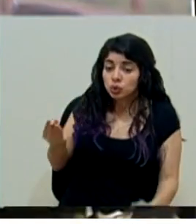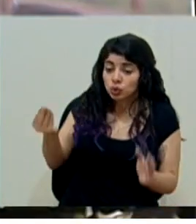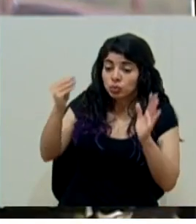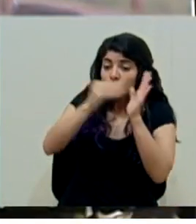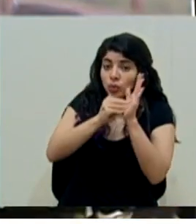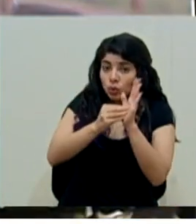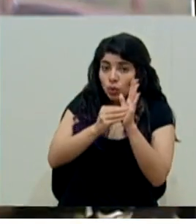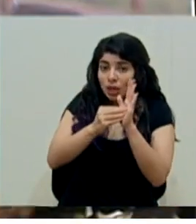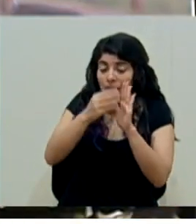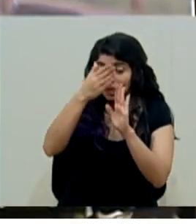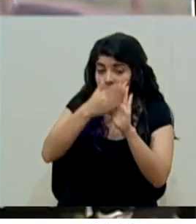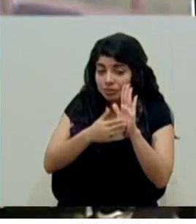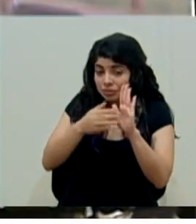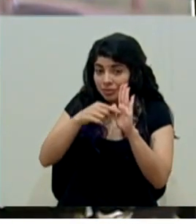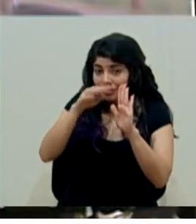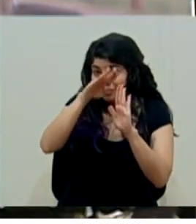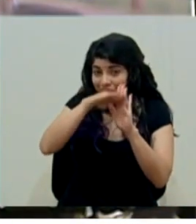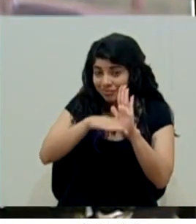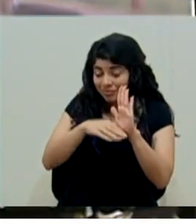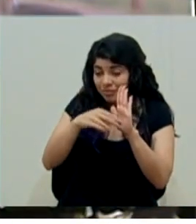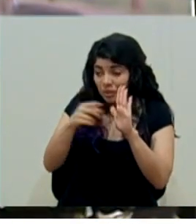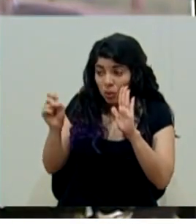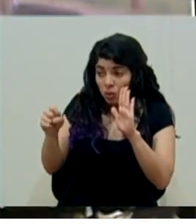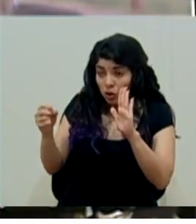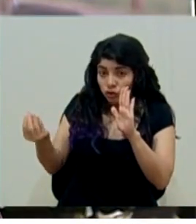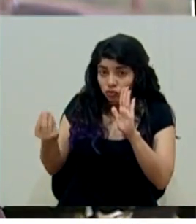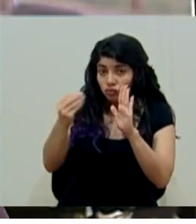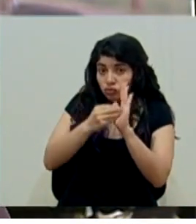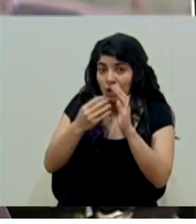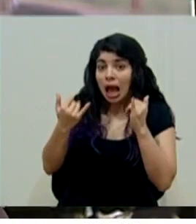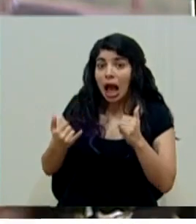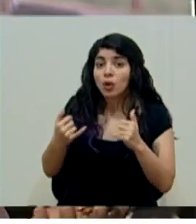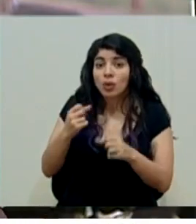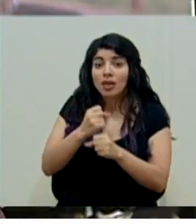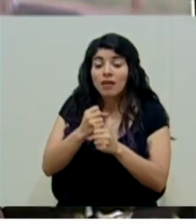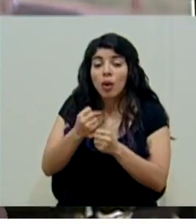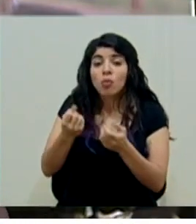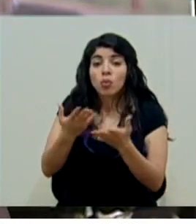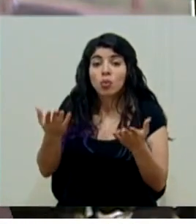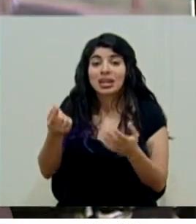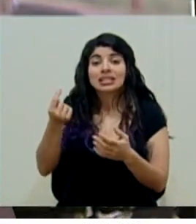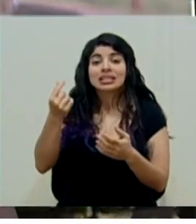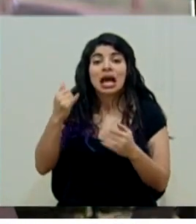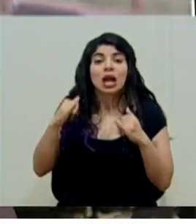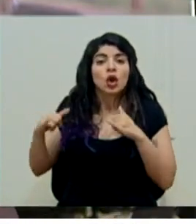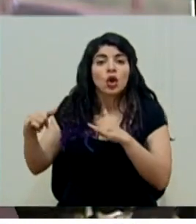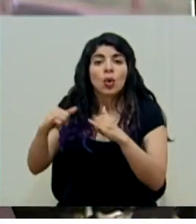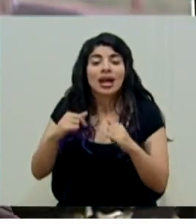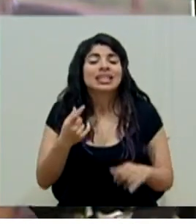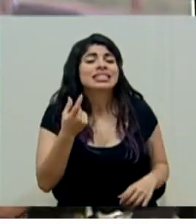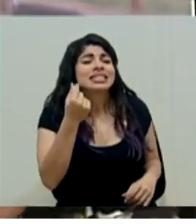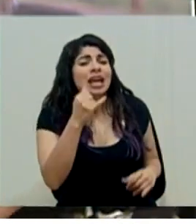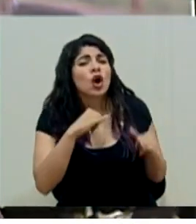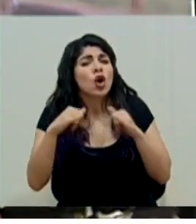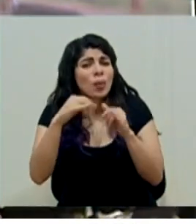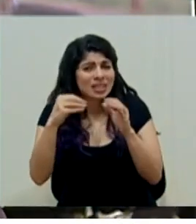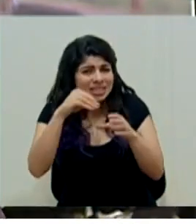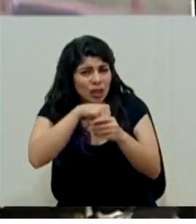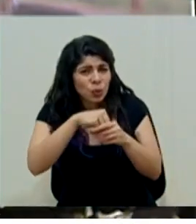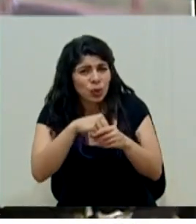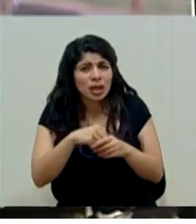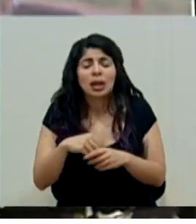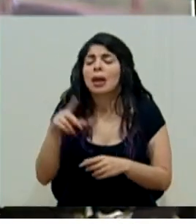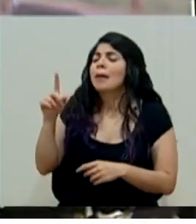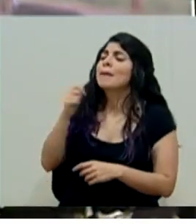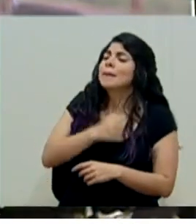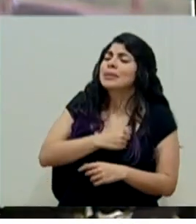texto o valorar la posibilidad de incluir a los actuales funcionarios públicos en un salario global, no me la ha respondido. El salario global está incluido. Y quiero terminar con esto,